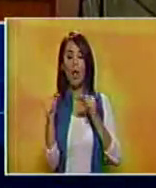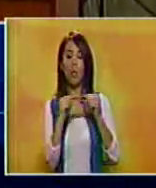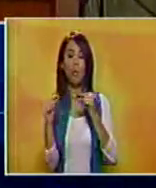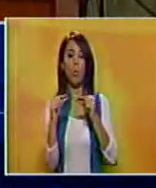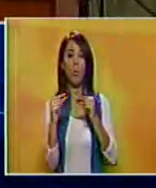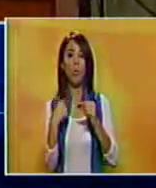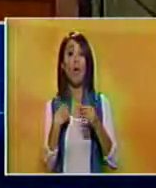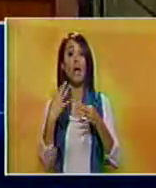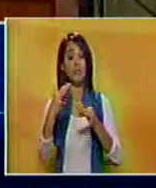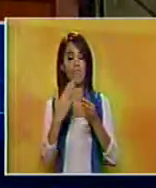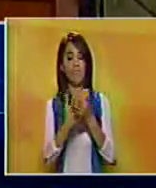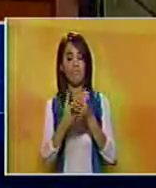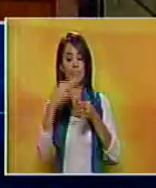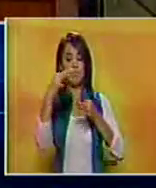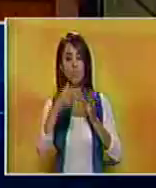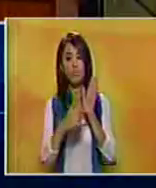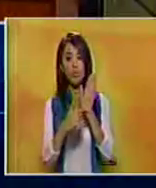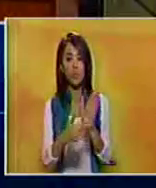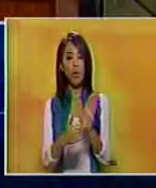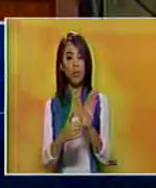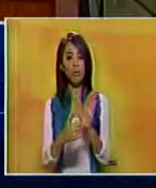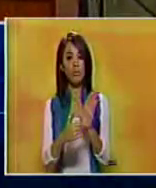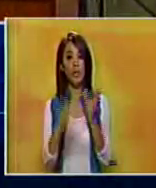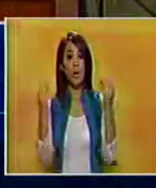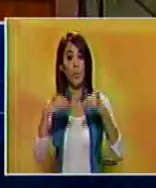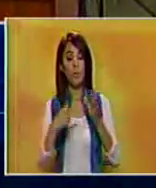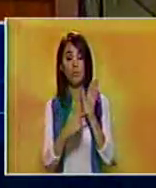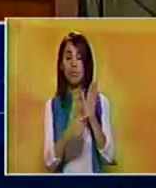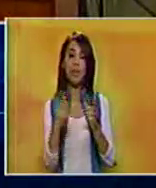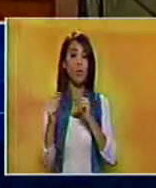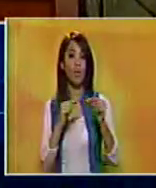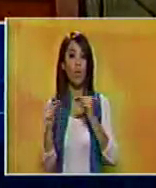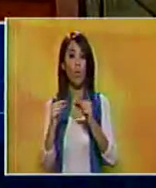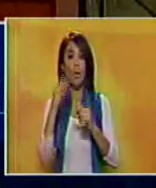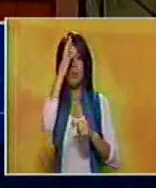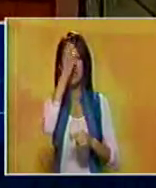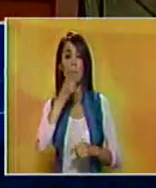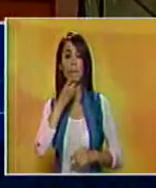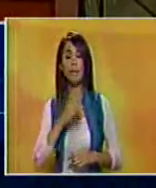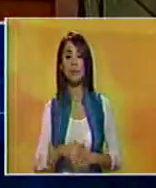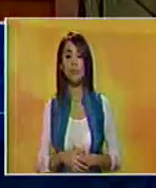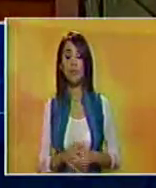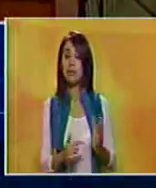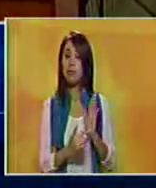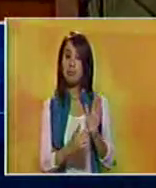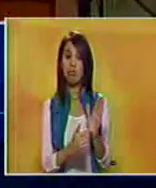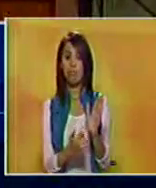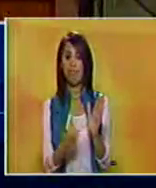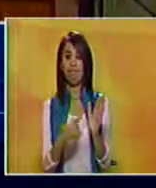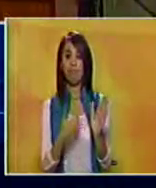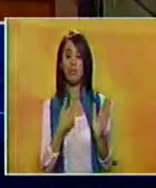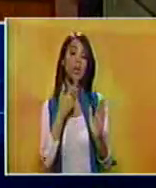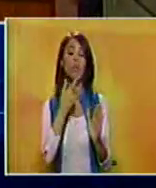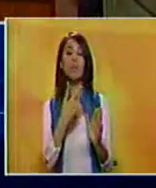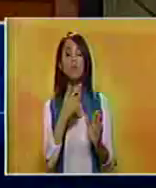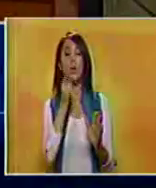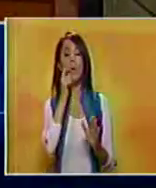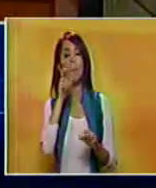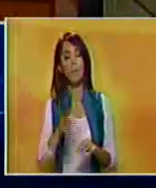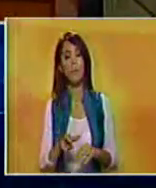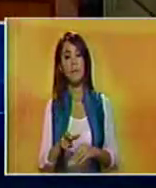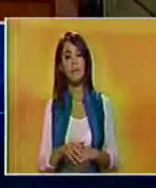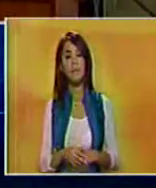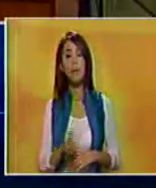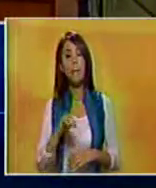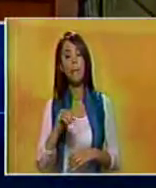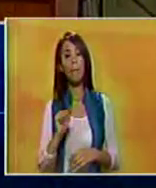están los acuerdos que tanto discutimos en República Dominicana. Se lo digo particularmente a Manuel Rosales,